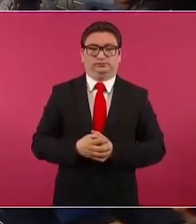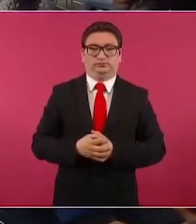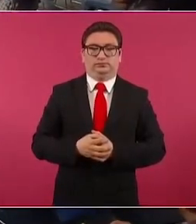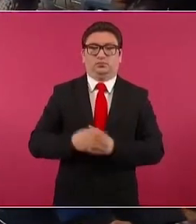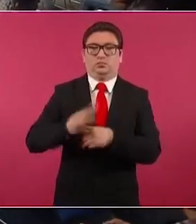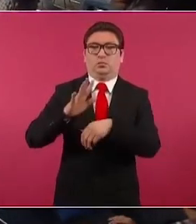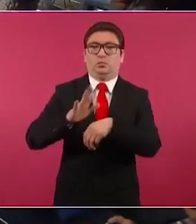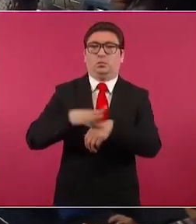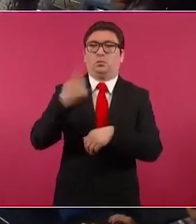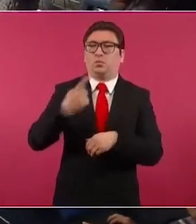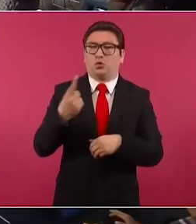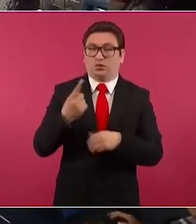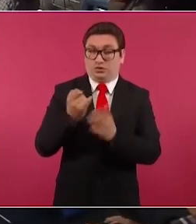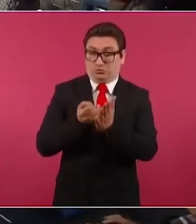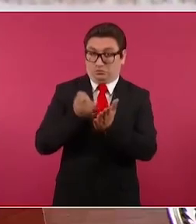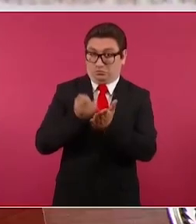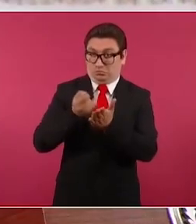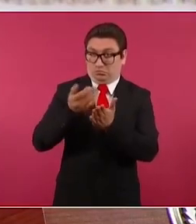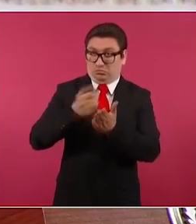porque no hace falta,